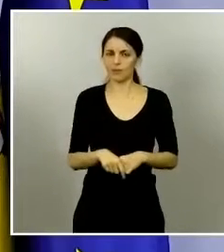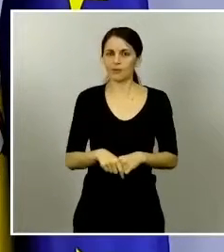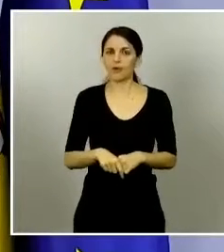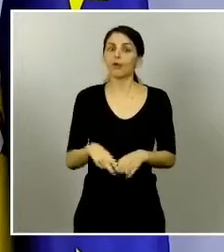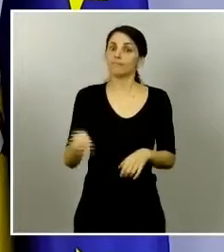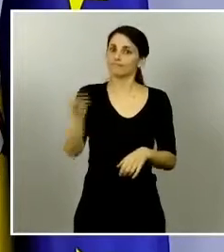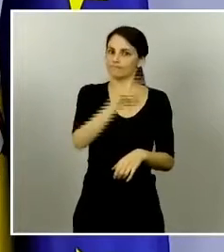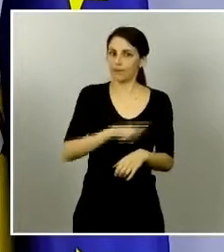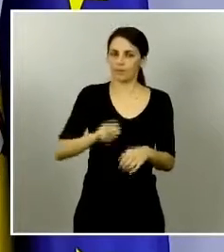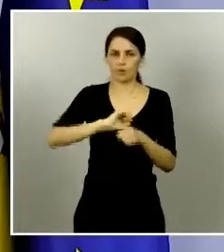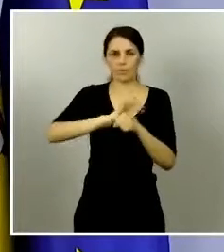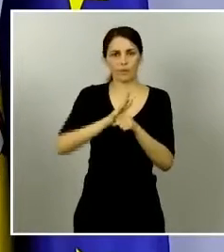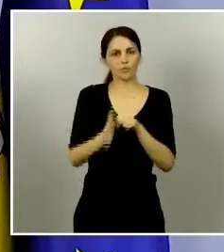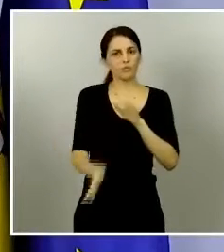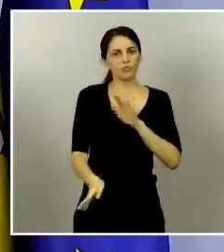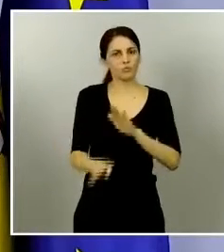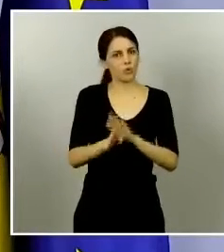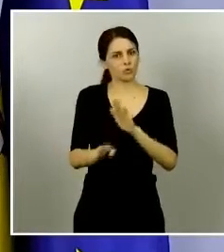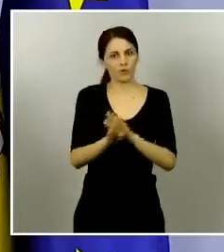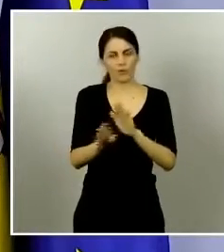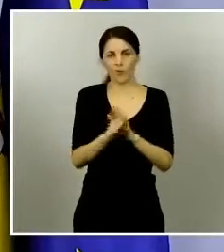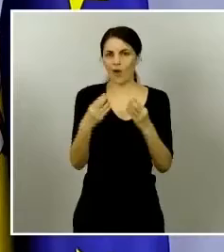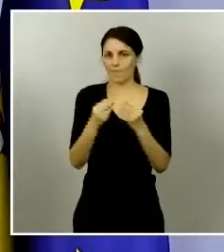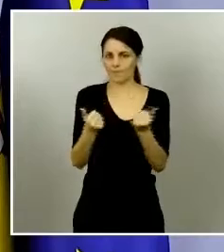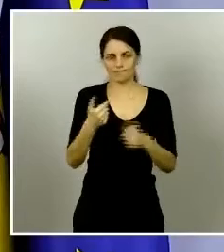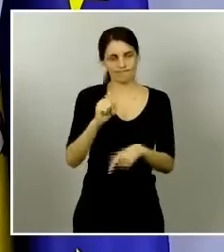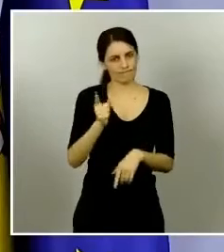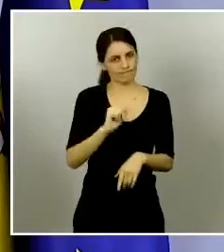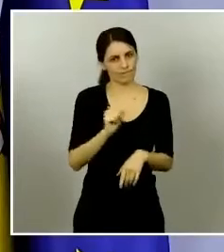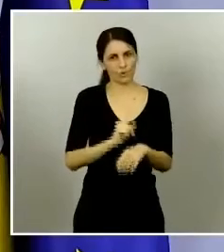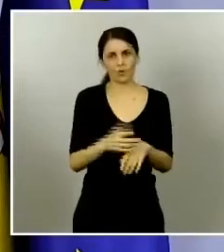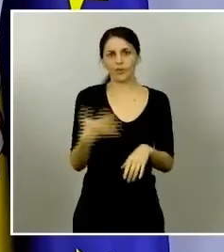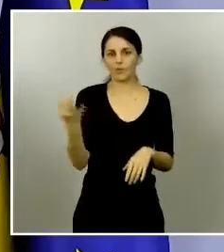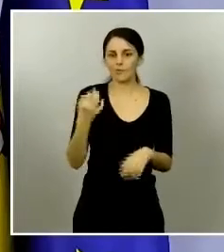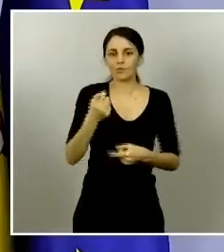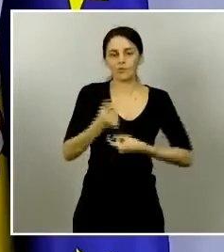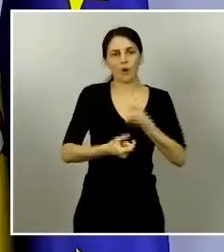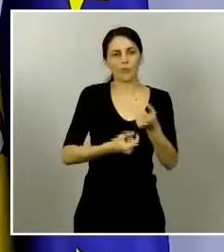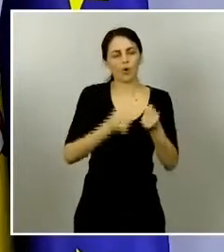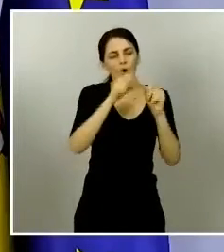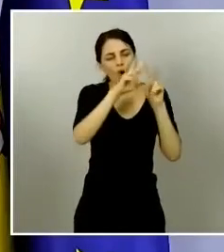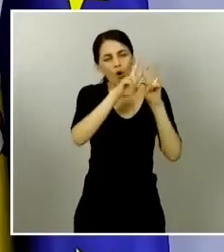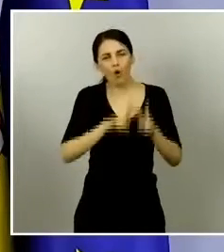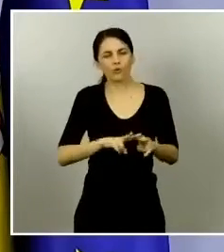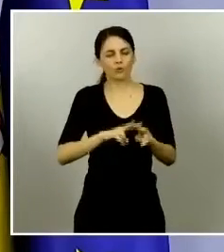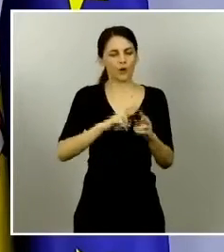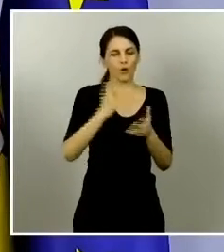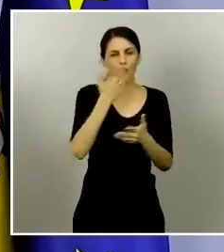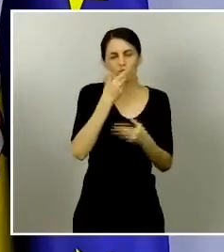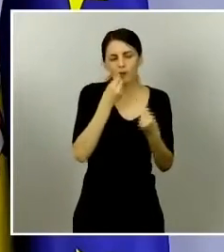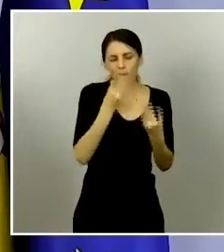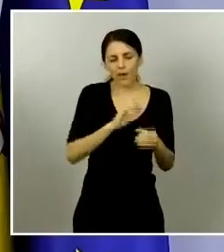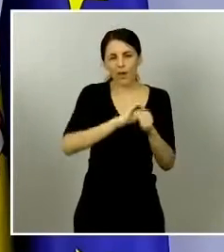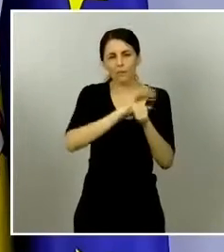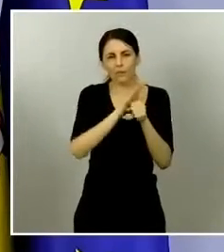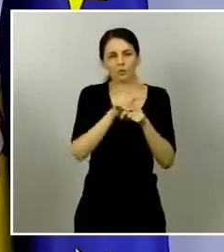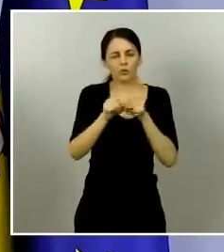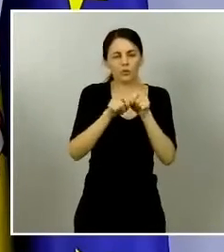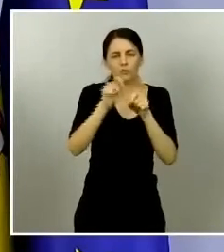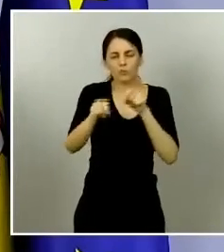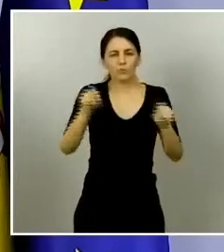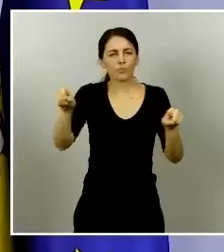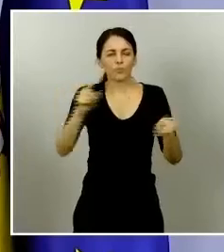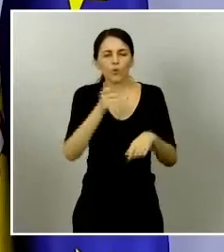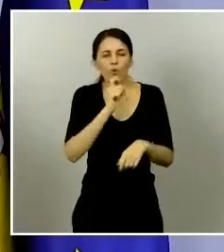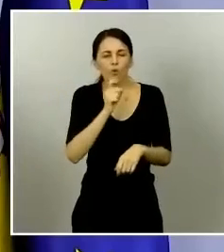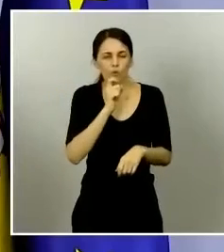de esta segunda oleada será un dato significativo. Insisto, el virus no ha desaparecido y hemos de seguir estudiándolo y conociendo cada día más cómo